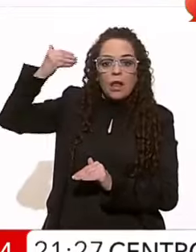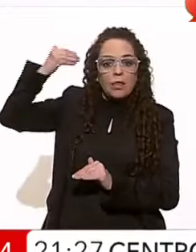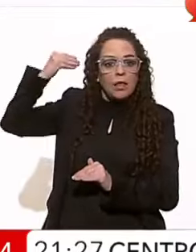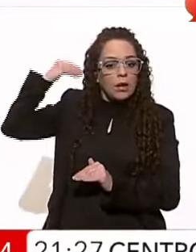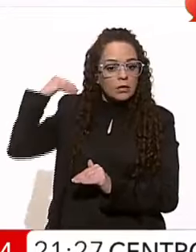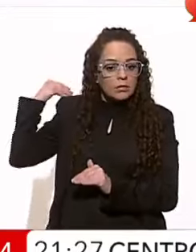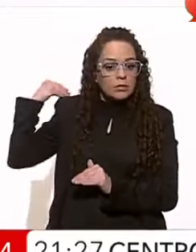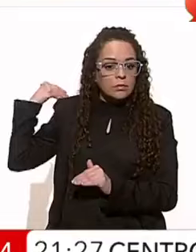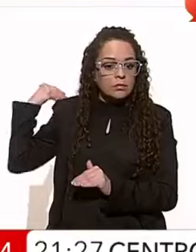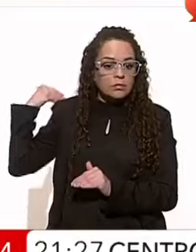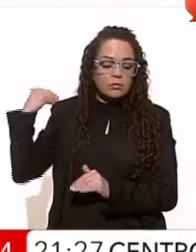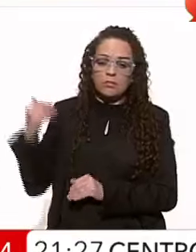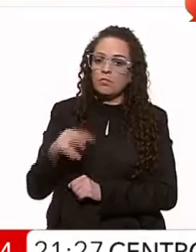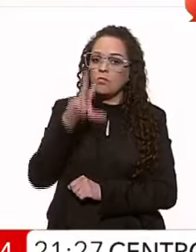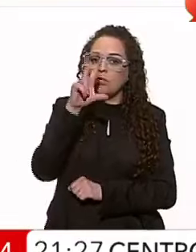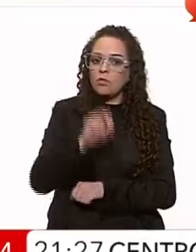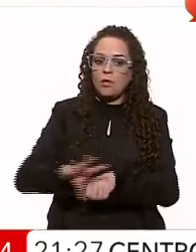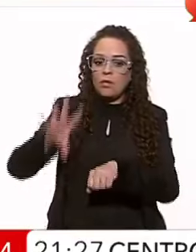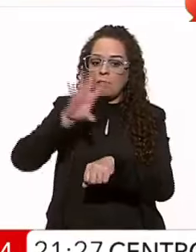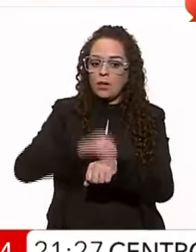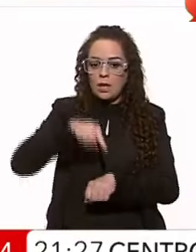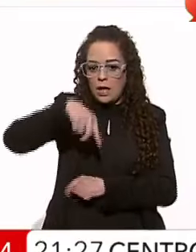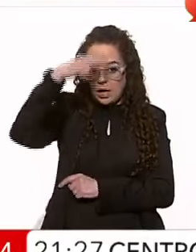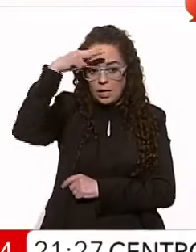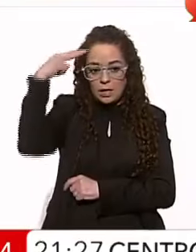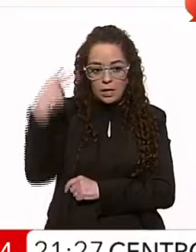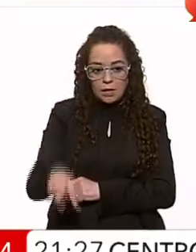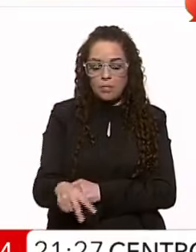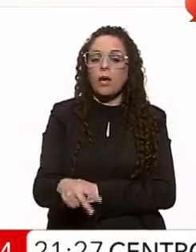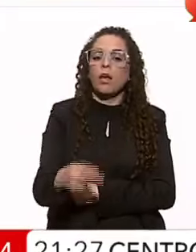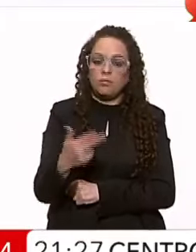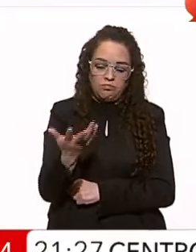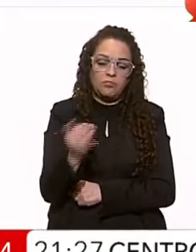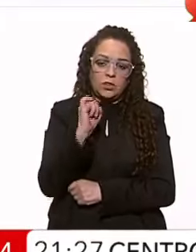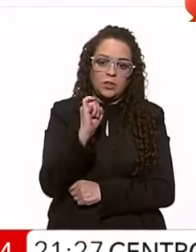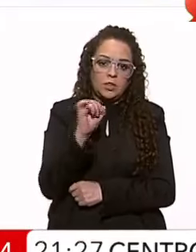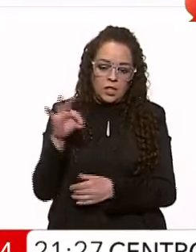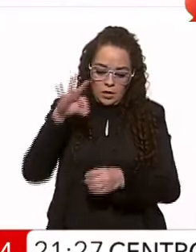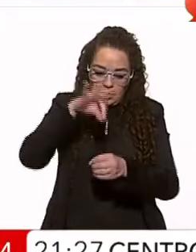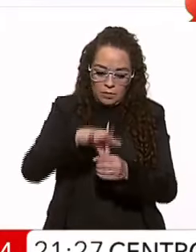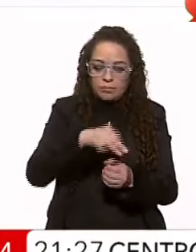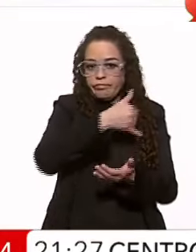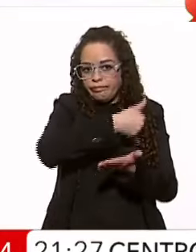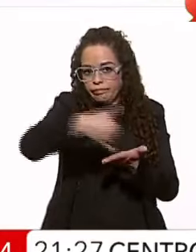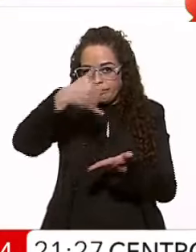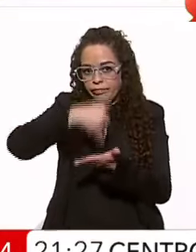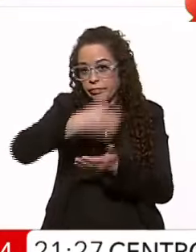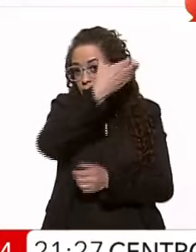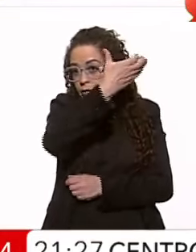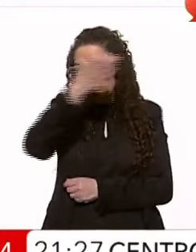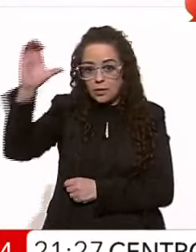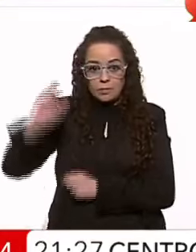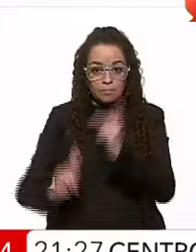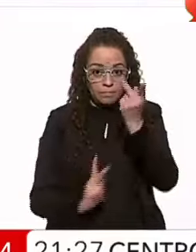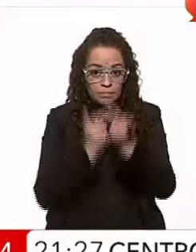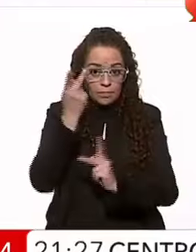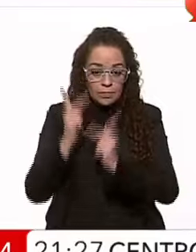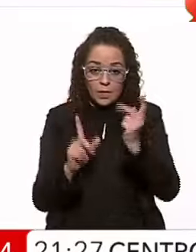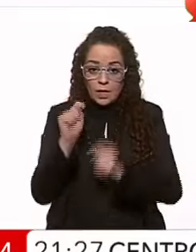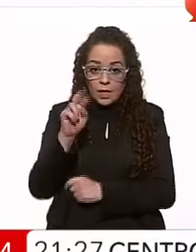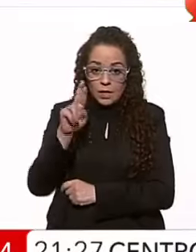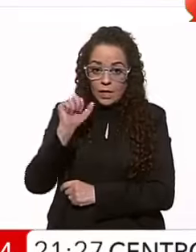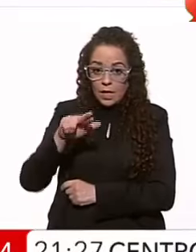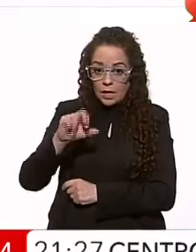no se va a autorizar la siembra en México de maíz transgénico. Fin. Esa es la postura, es muy sencilla. La